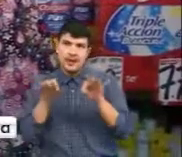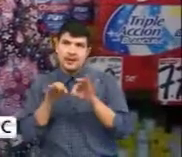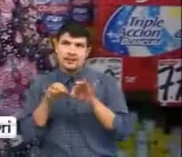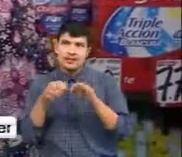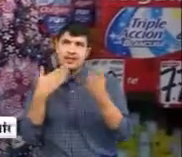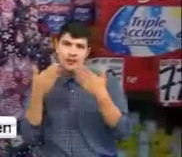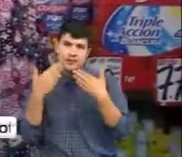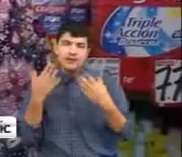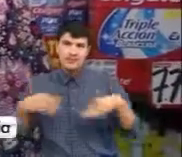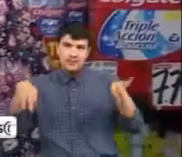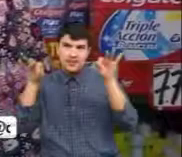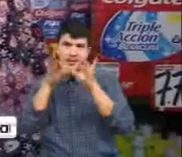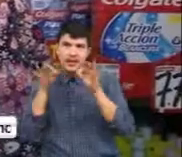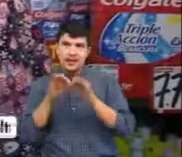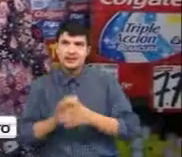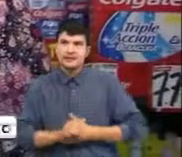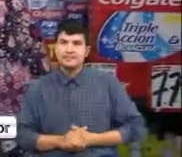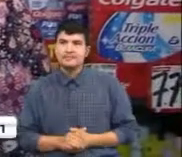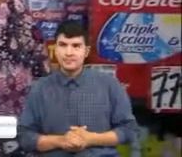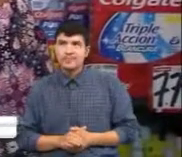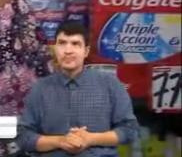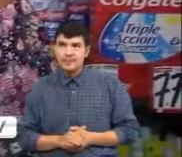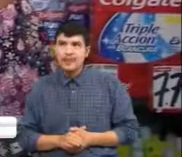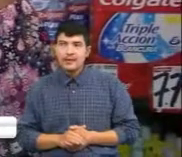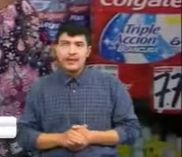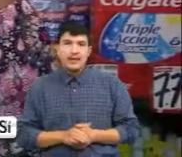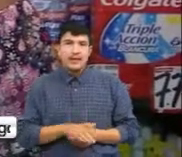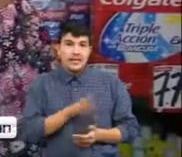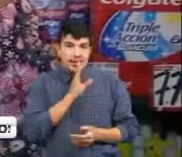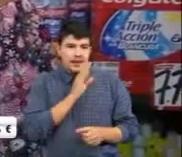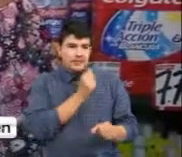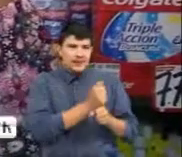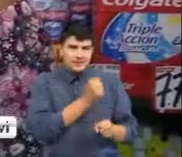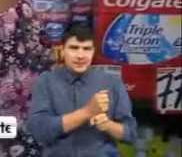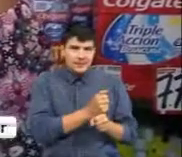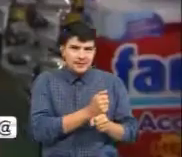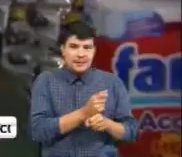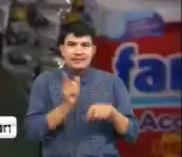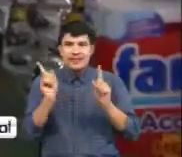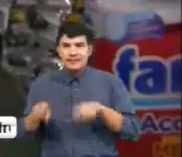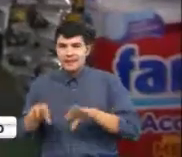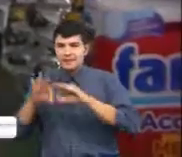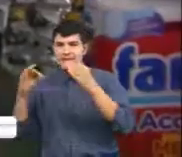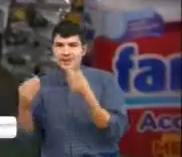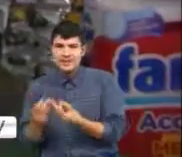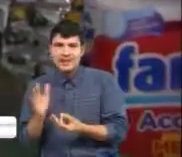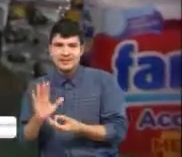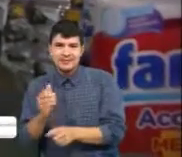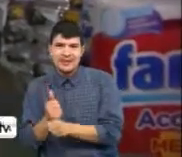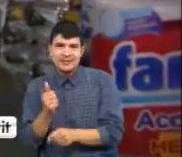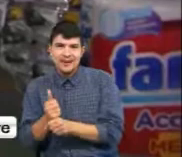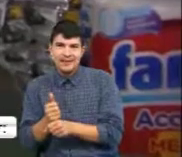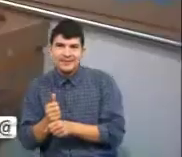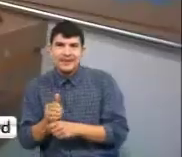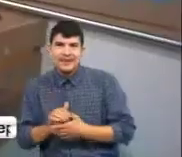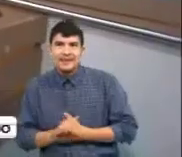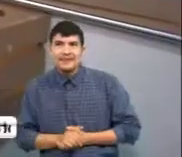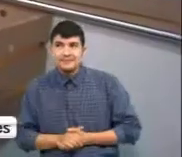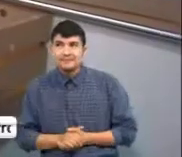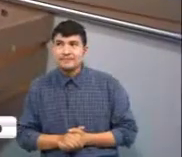seguridad, tanto para el trabajador como para la familia de los trabajadores. En la medida en